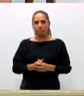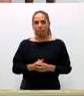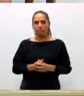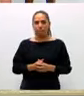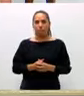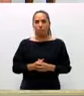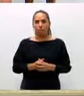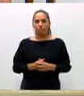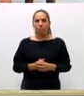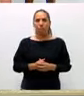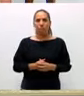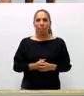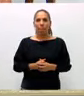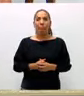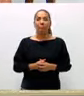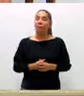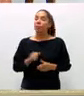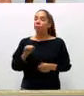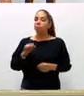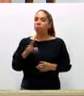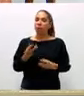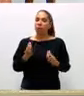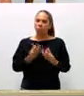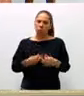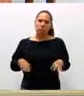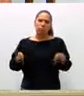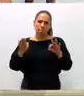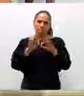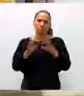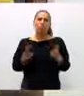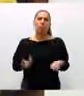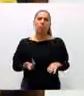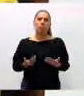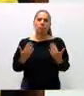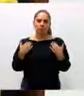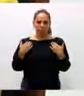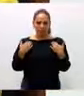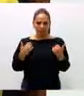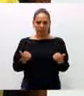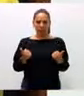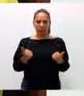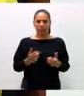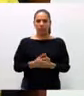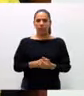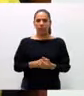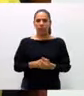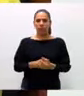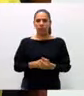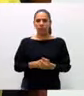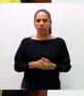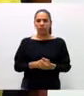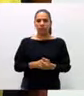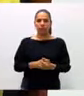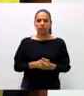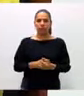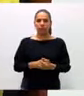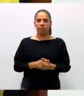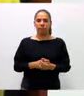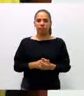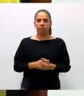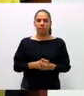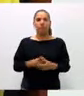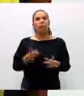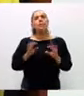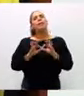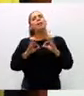pregunta tienen una gran riqueza. Decía en mi intervención anterior que en la